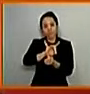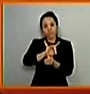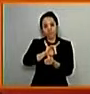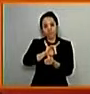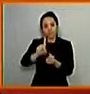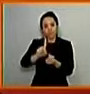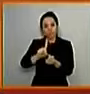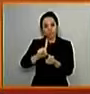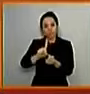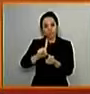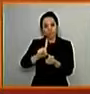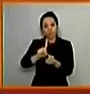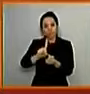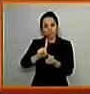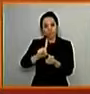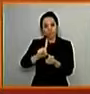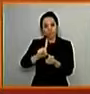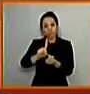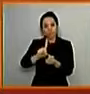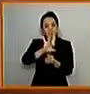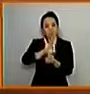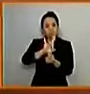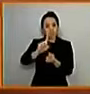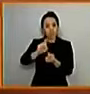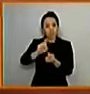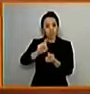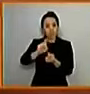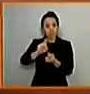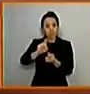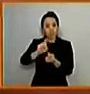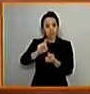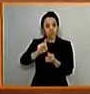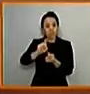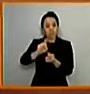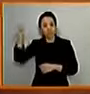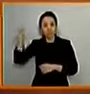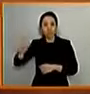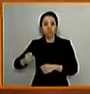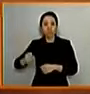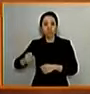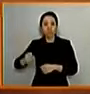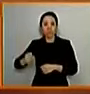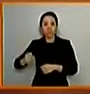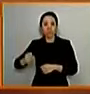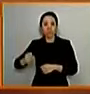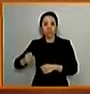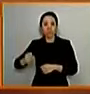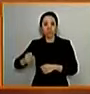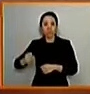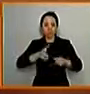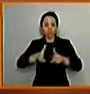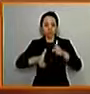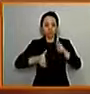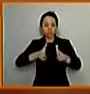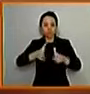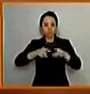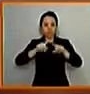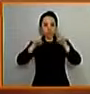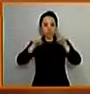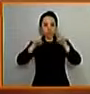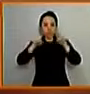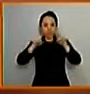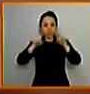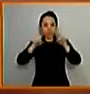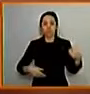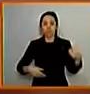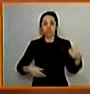1. Número ganador para la diaria 81 con su símbolo de sueño rieles. En el del cuerpo lo pueden ubicar por el antebrazo derecho.